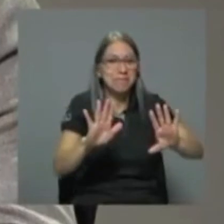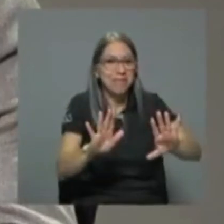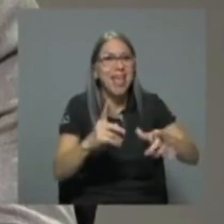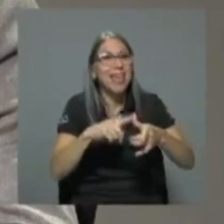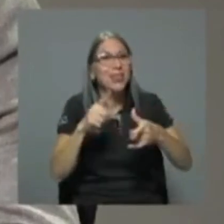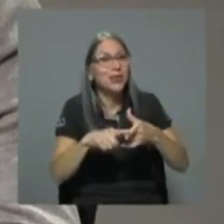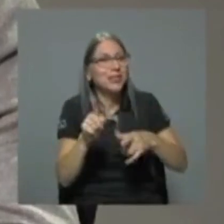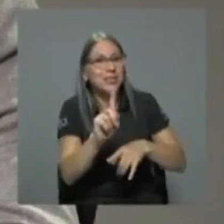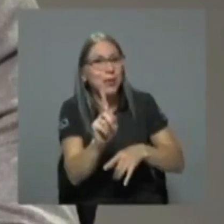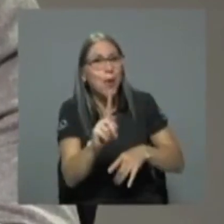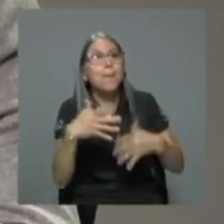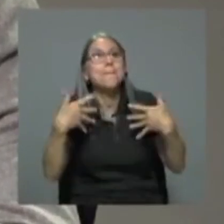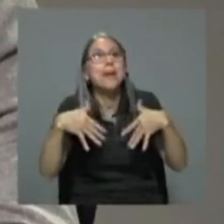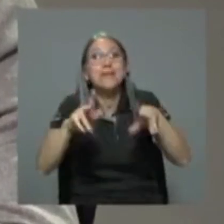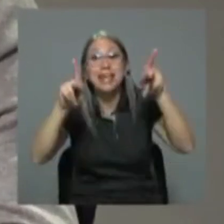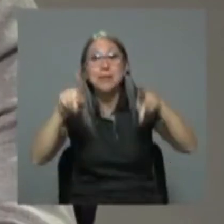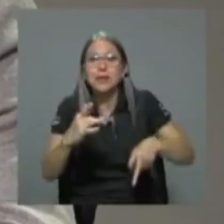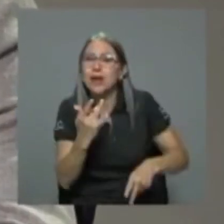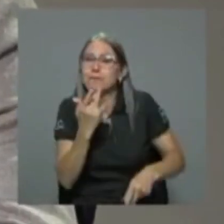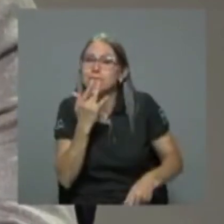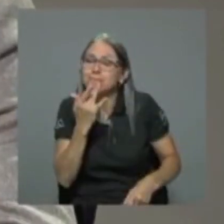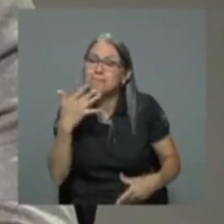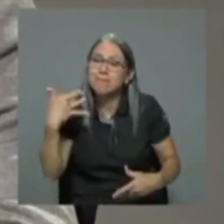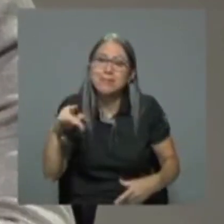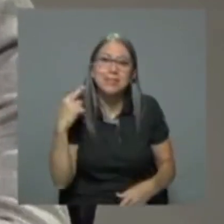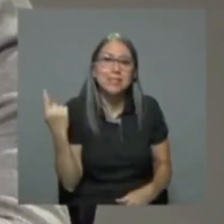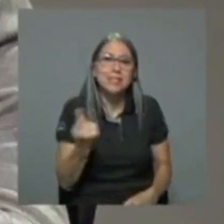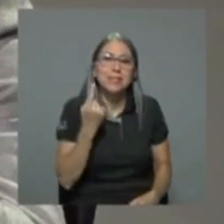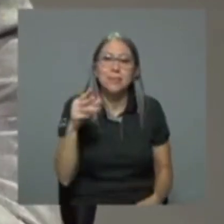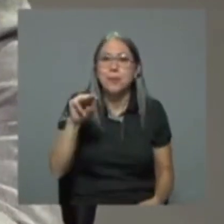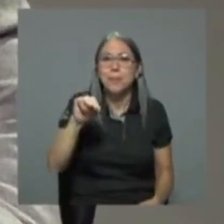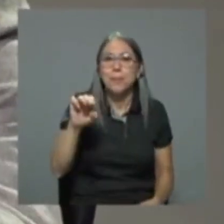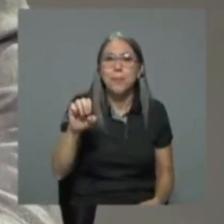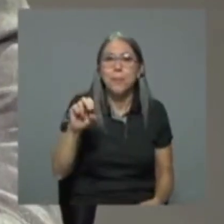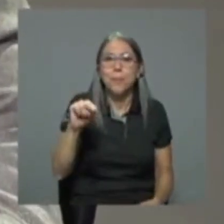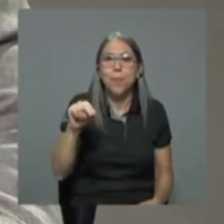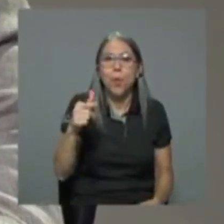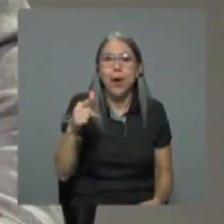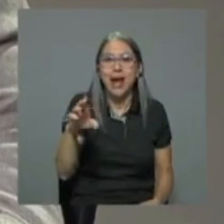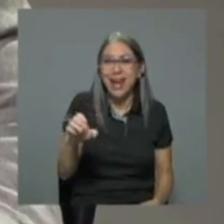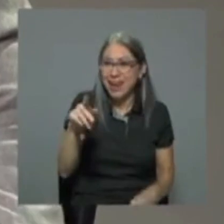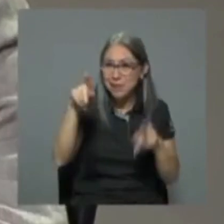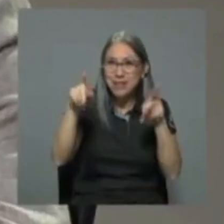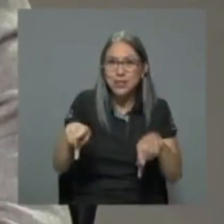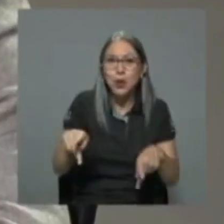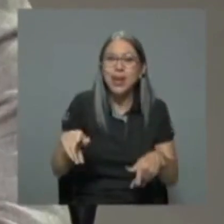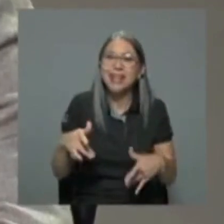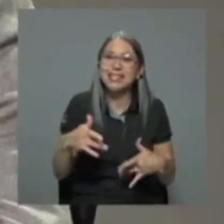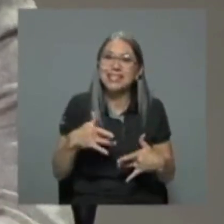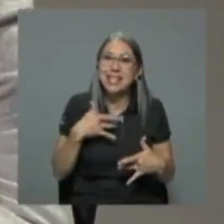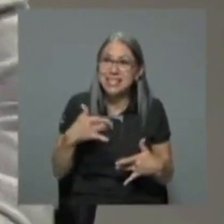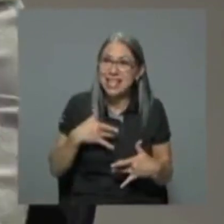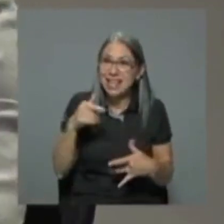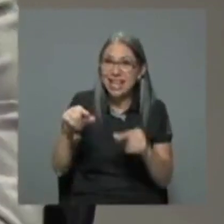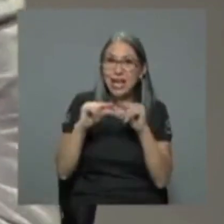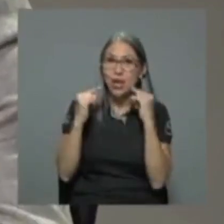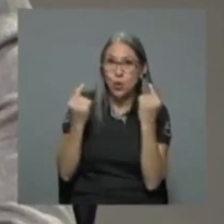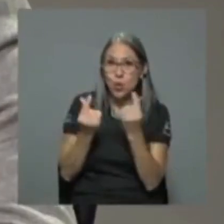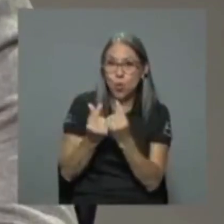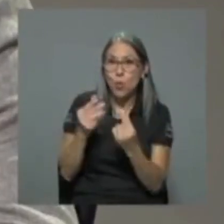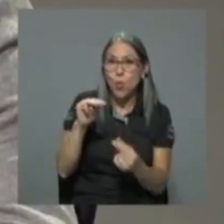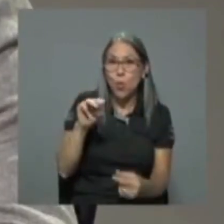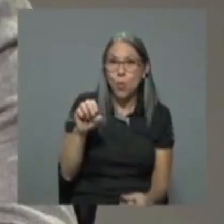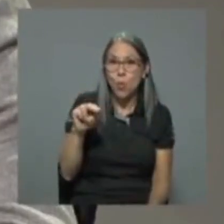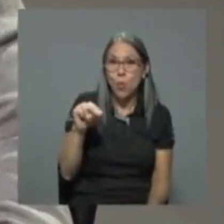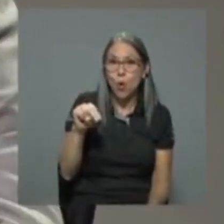dichos, sino más bien que las personas encuentren en este grupo, pero obviamente hay